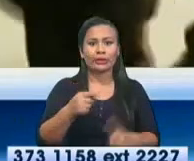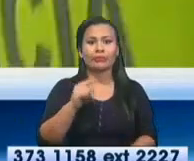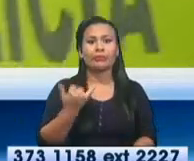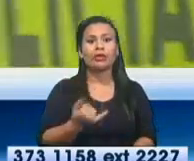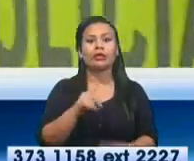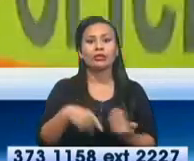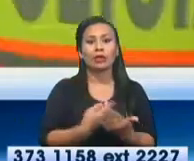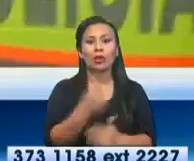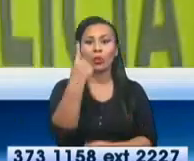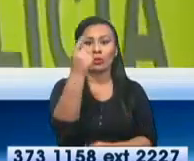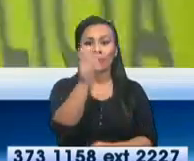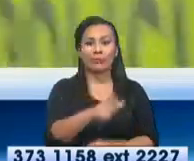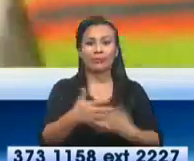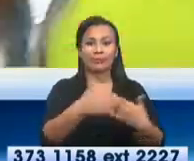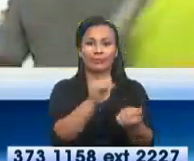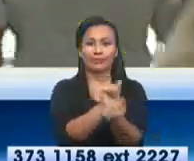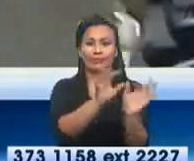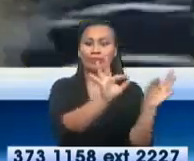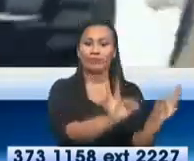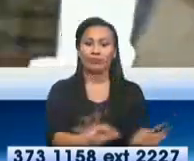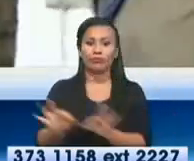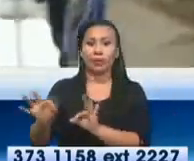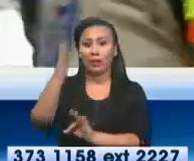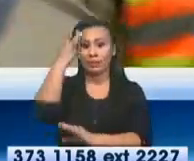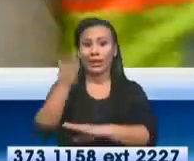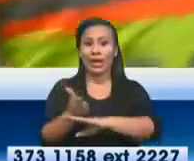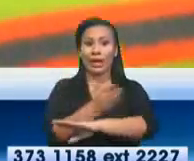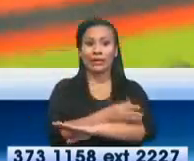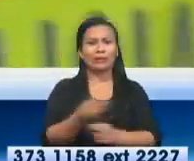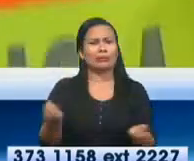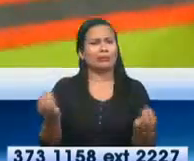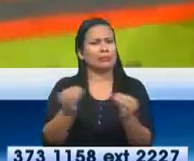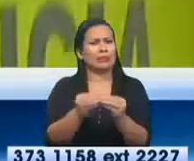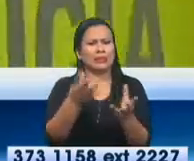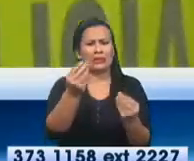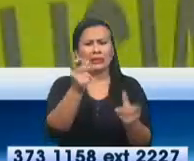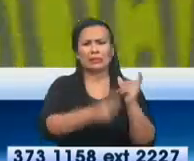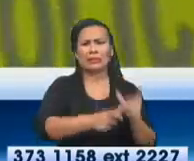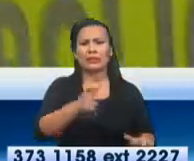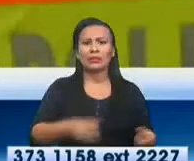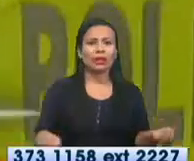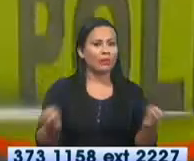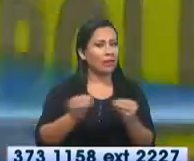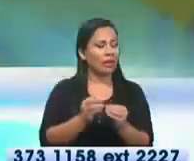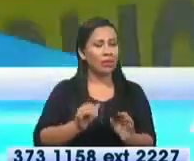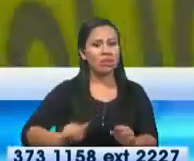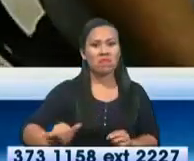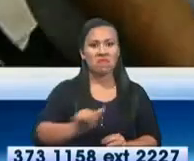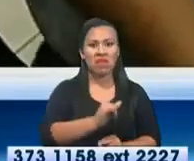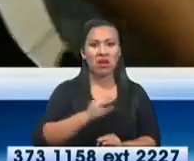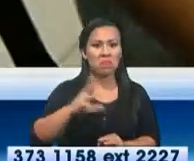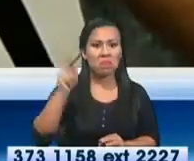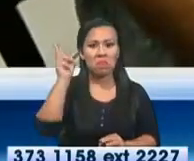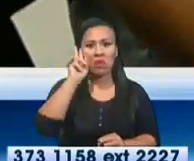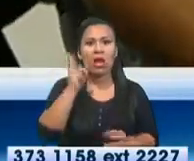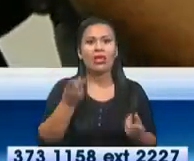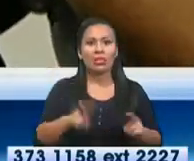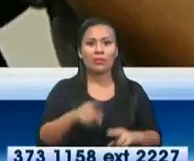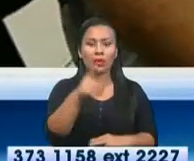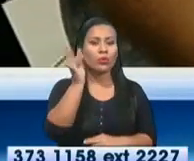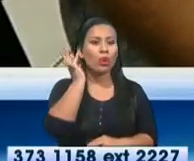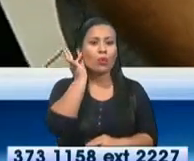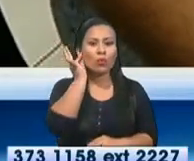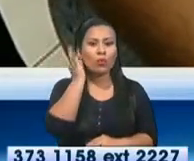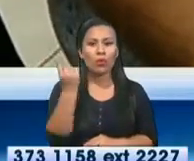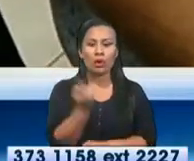bajo prisión preventiva por este delito, que ya suma varios perjudicados. Además, deja a una dama